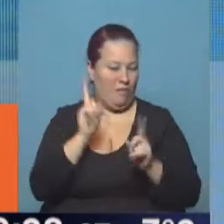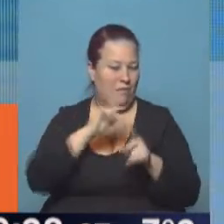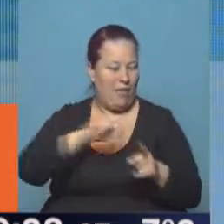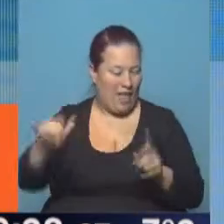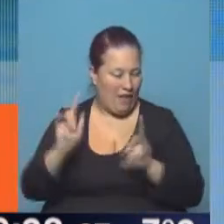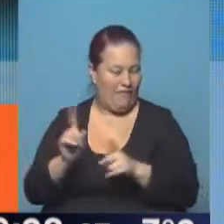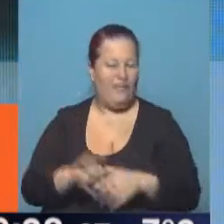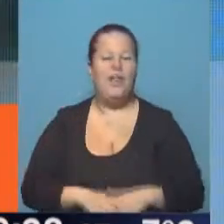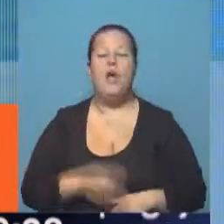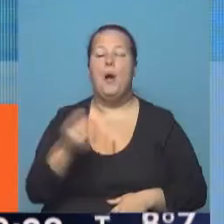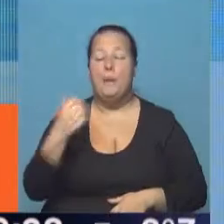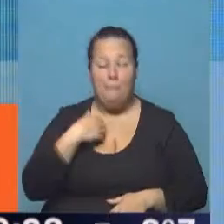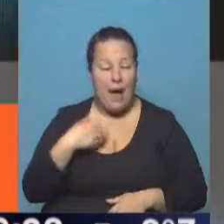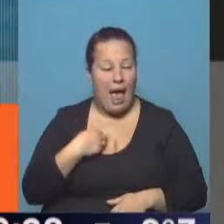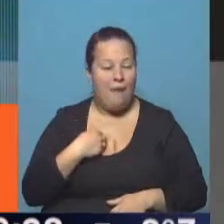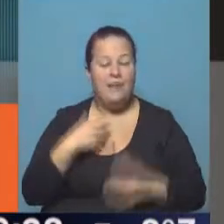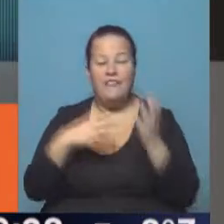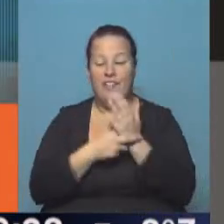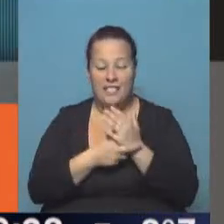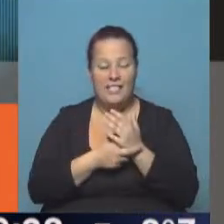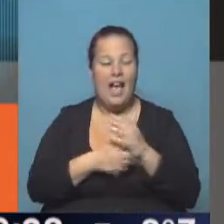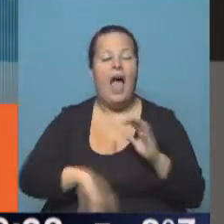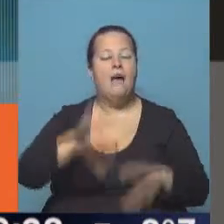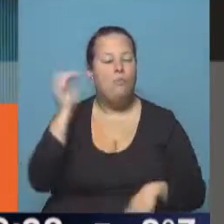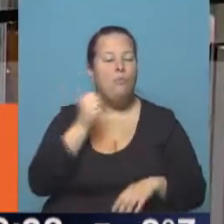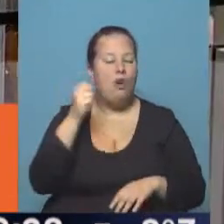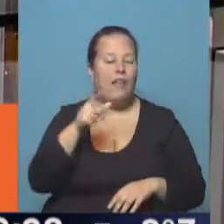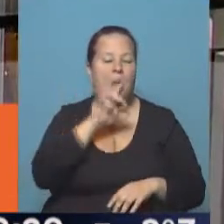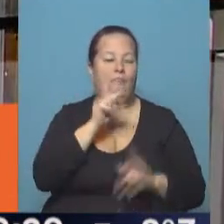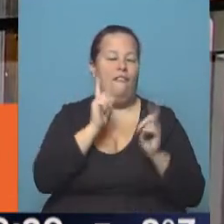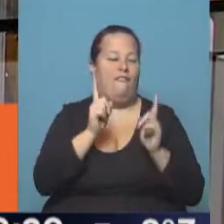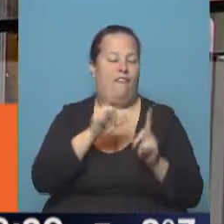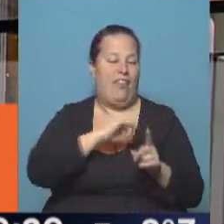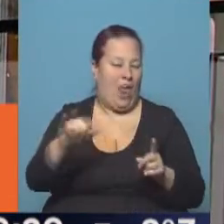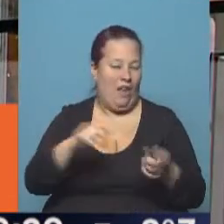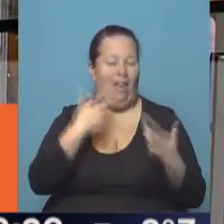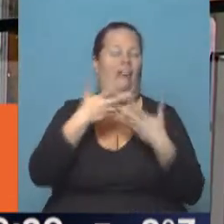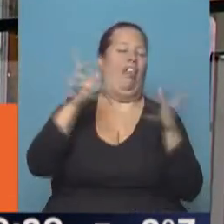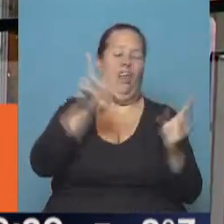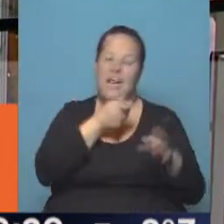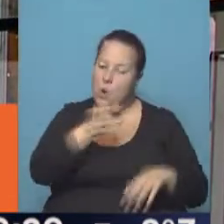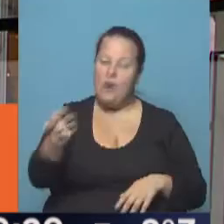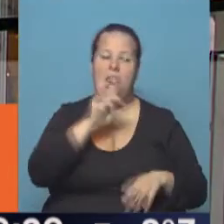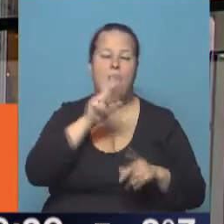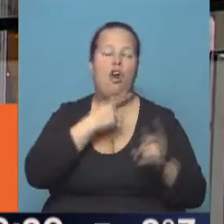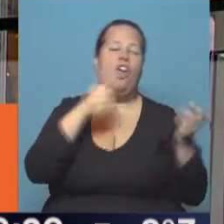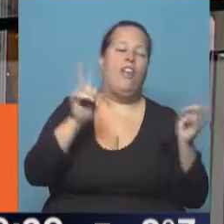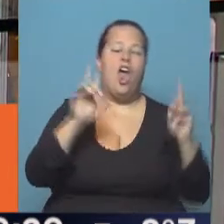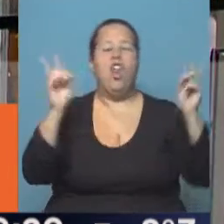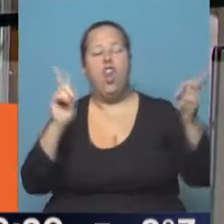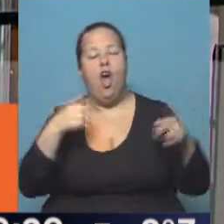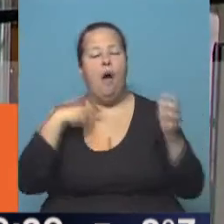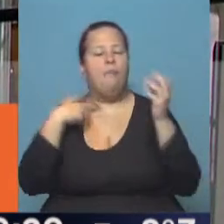denuncia. Porque para mí como fiscal es muy importante que la mujer sostenga la denuncia y se llegue a un juicio y la mujer no venga y diga, no,